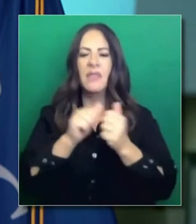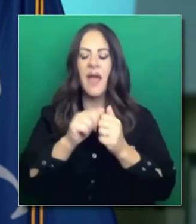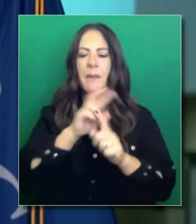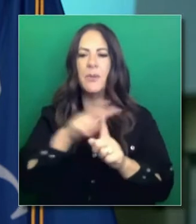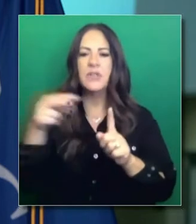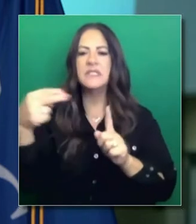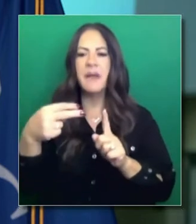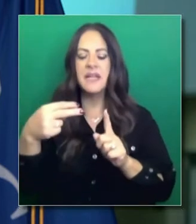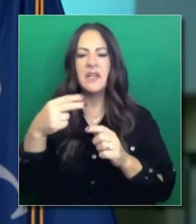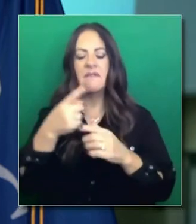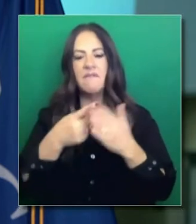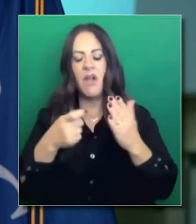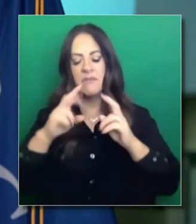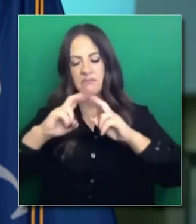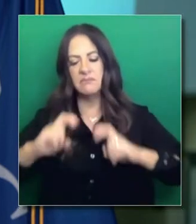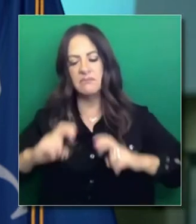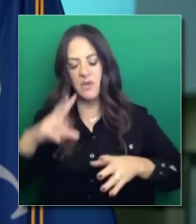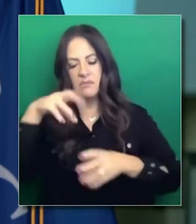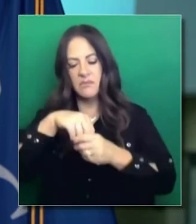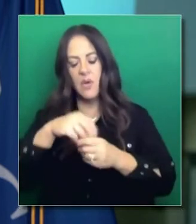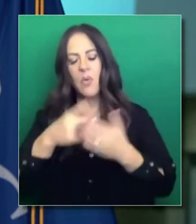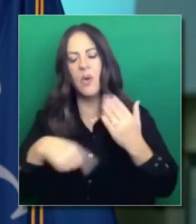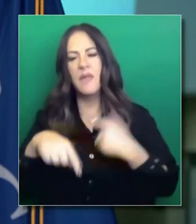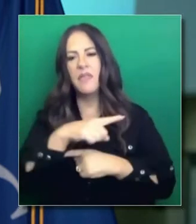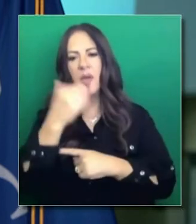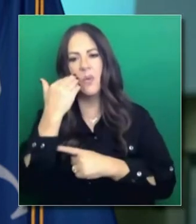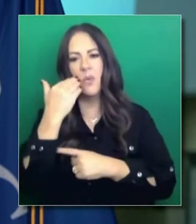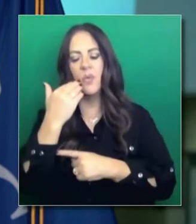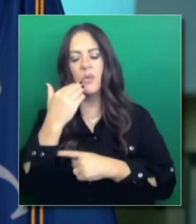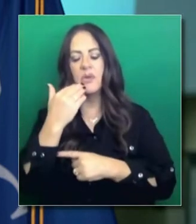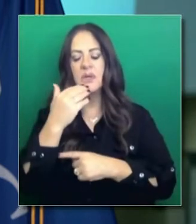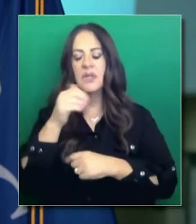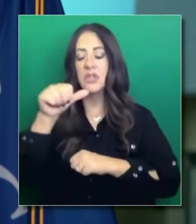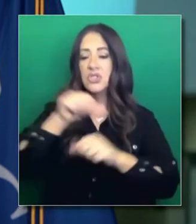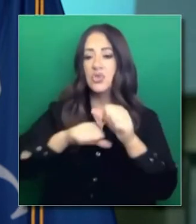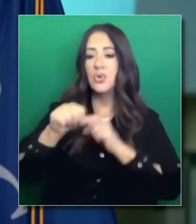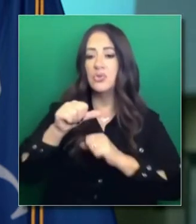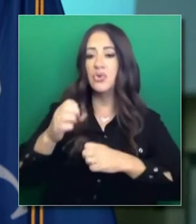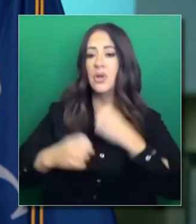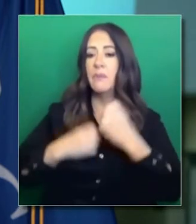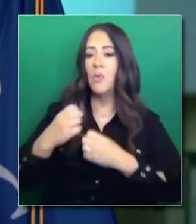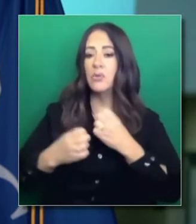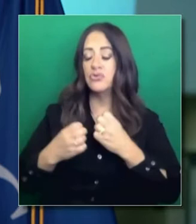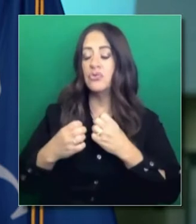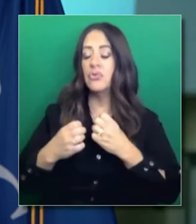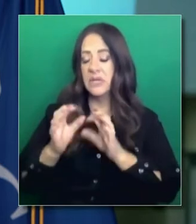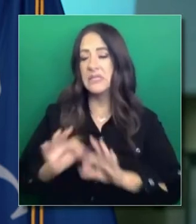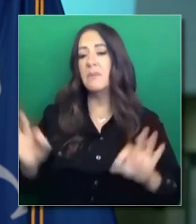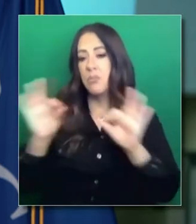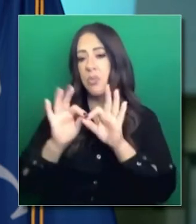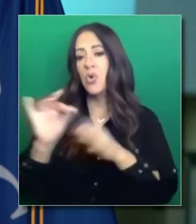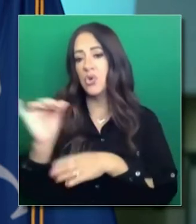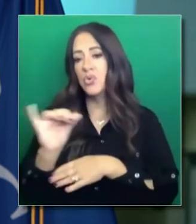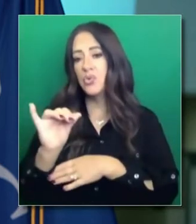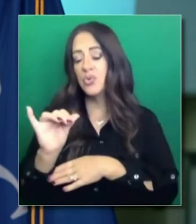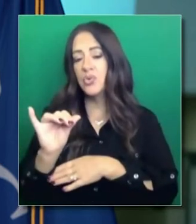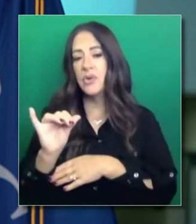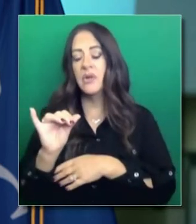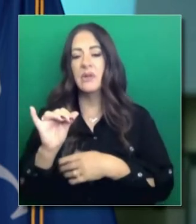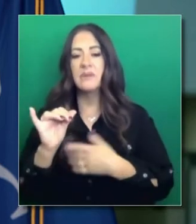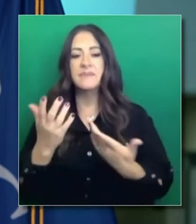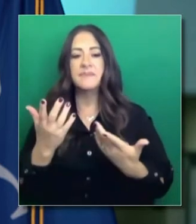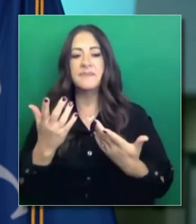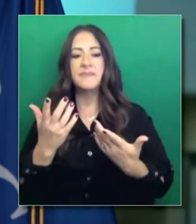eficaz que se puede decir para apoyar este aprendizaje. También sobre la perspectiva emotiva, lo importante,